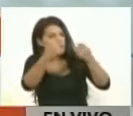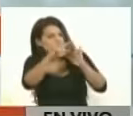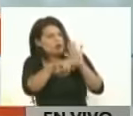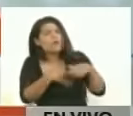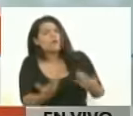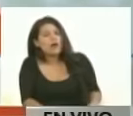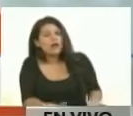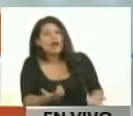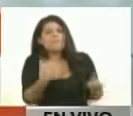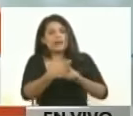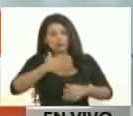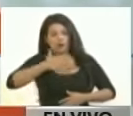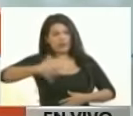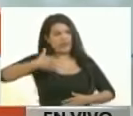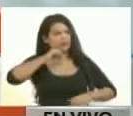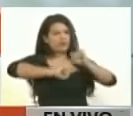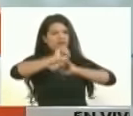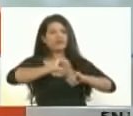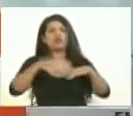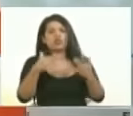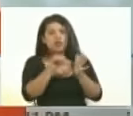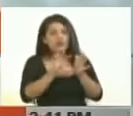de Venezuela, ¿dónde está?